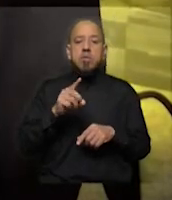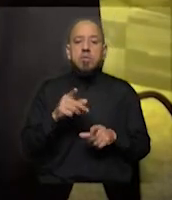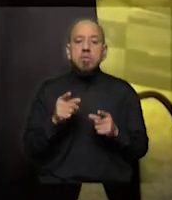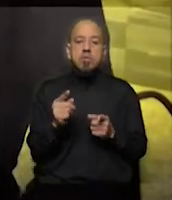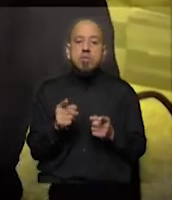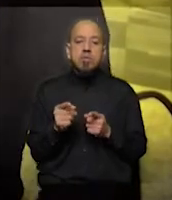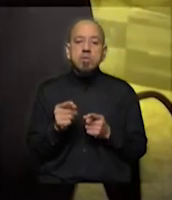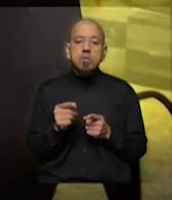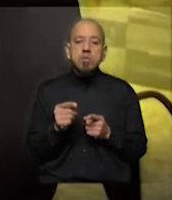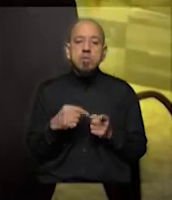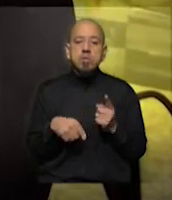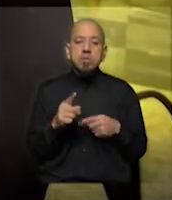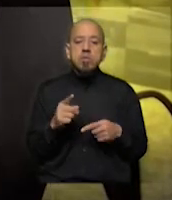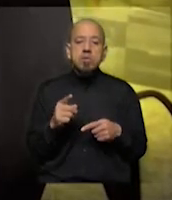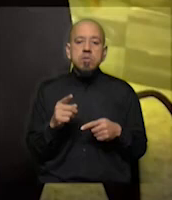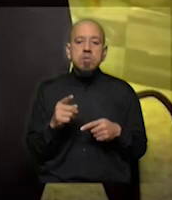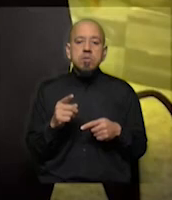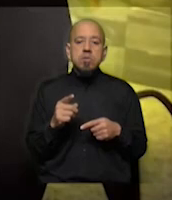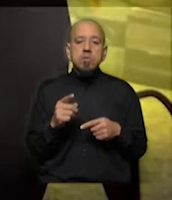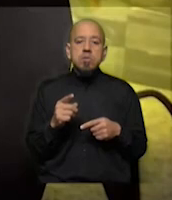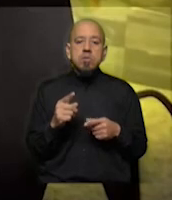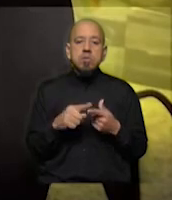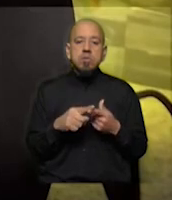hacer una fiesta de ese tipo.